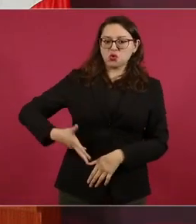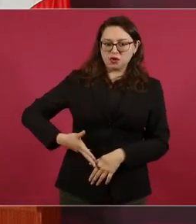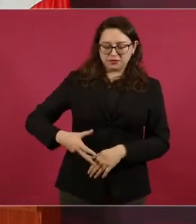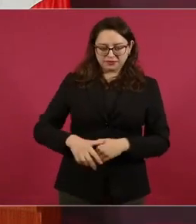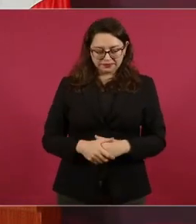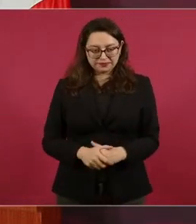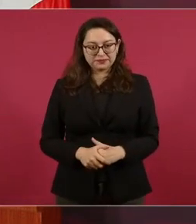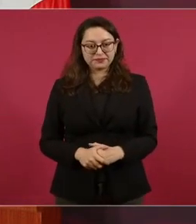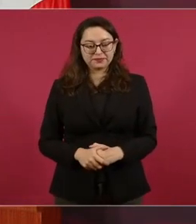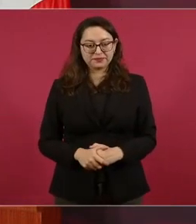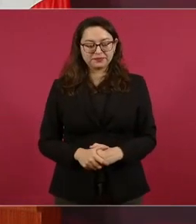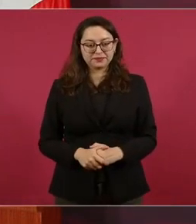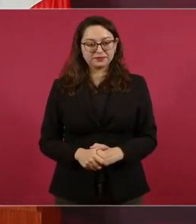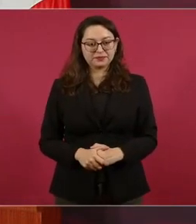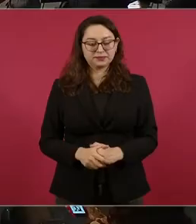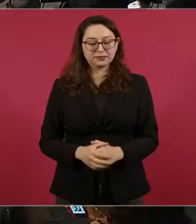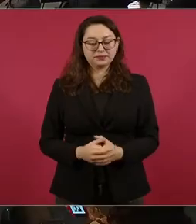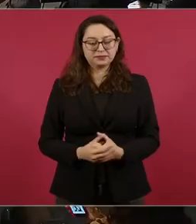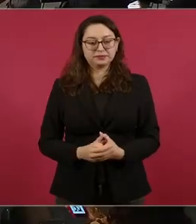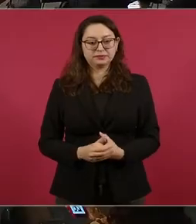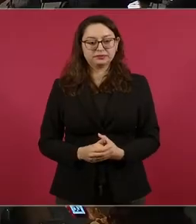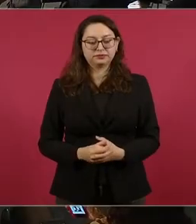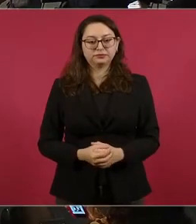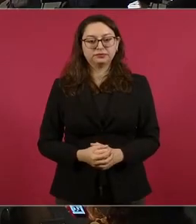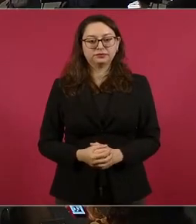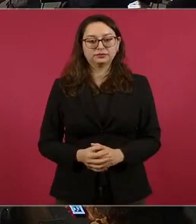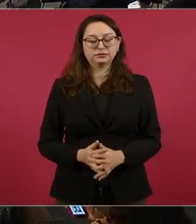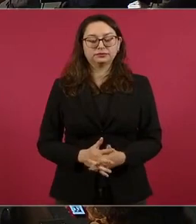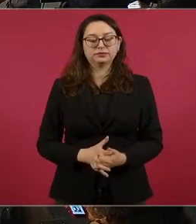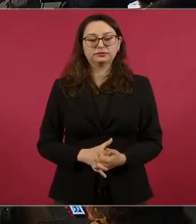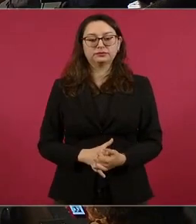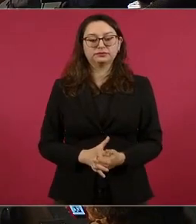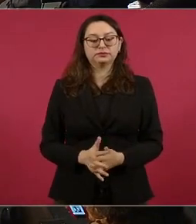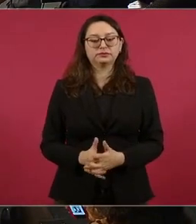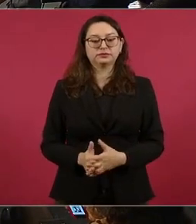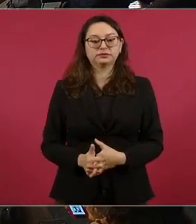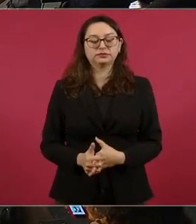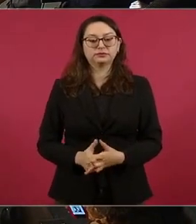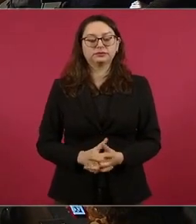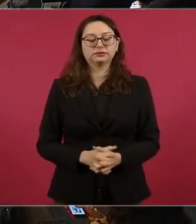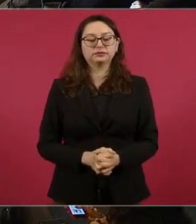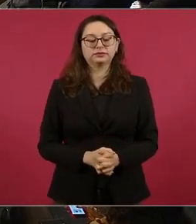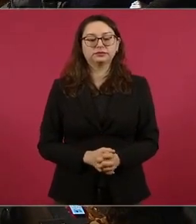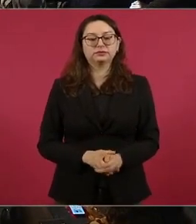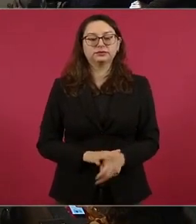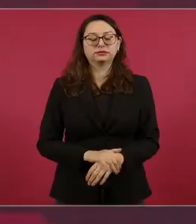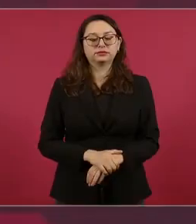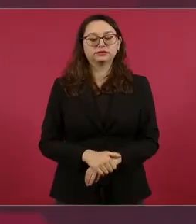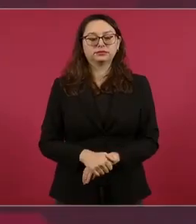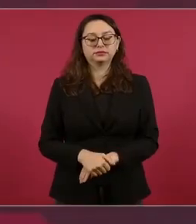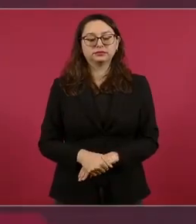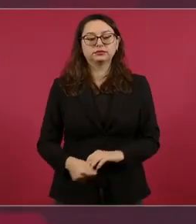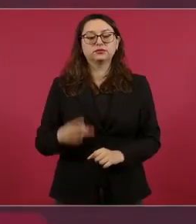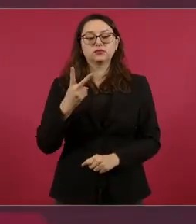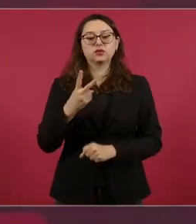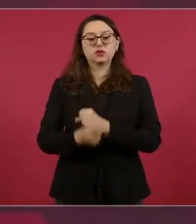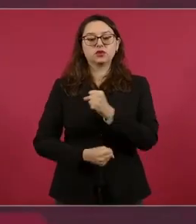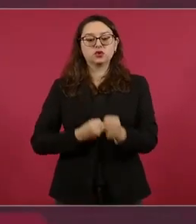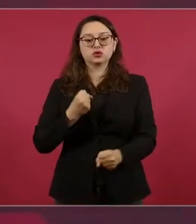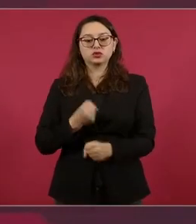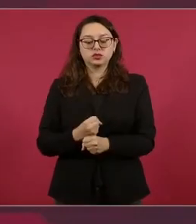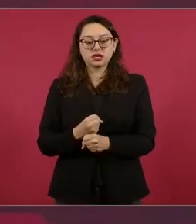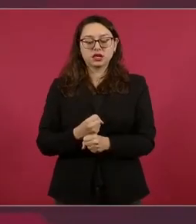país ya van 2s años en los Panamericanos